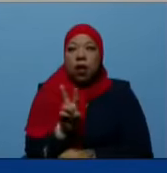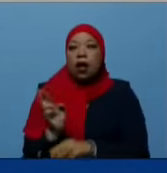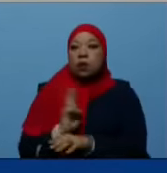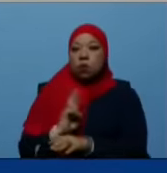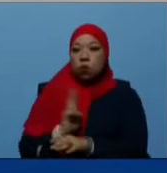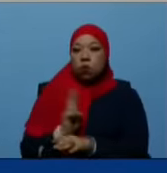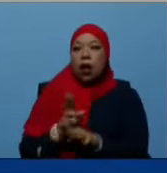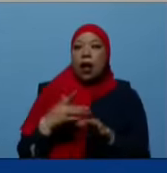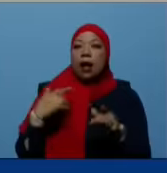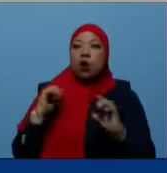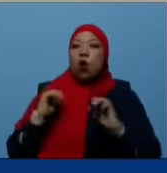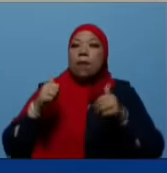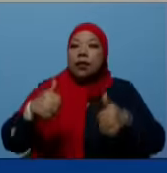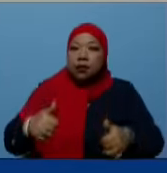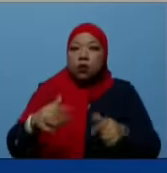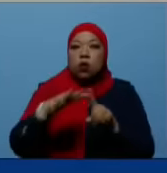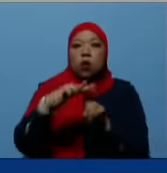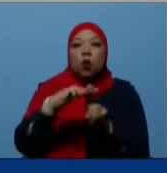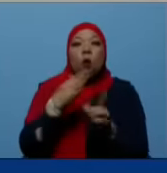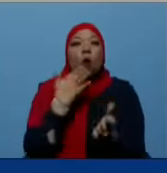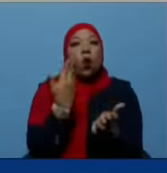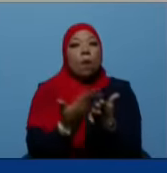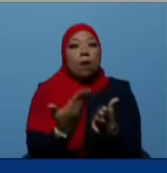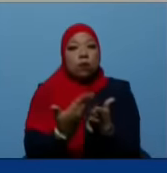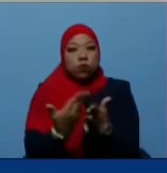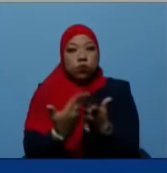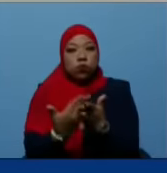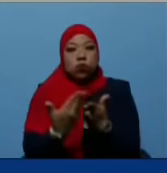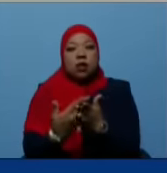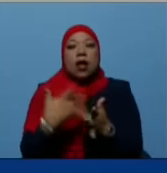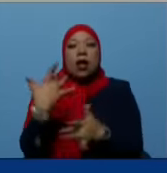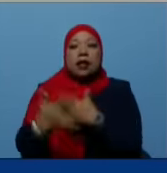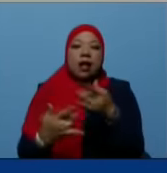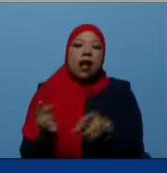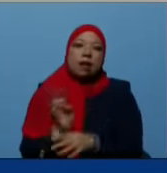inmediatamente se activaron los planes, el plan Centella,